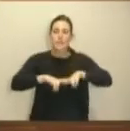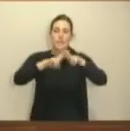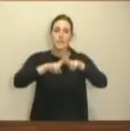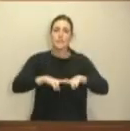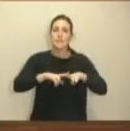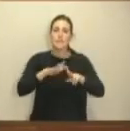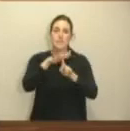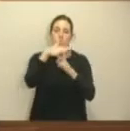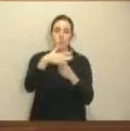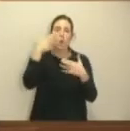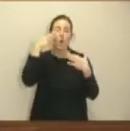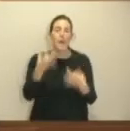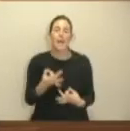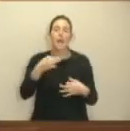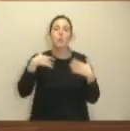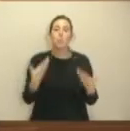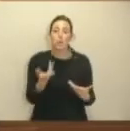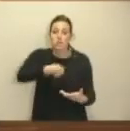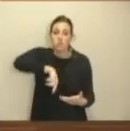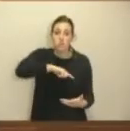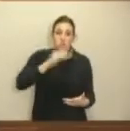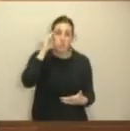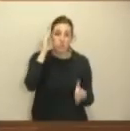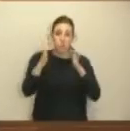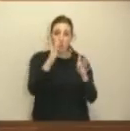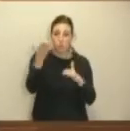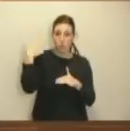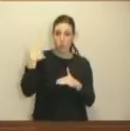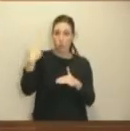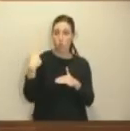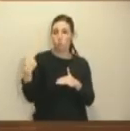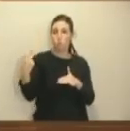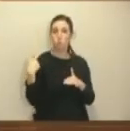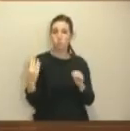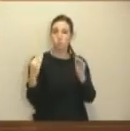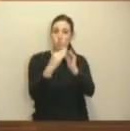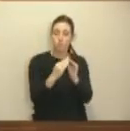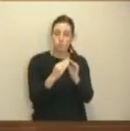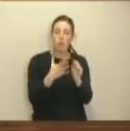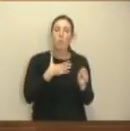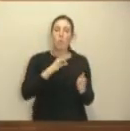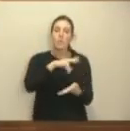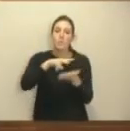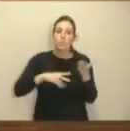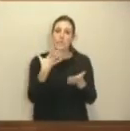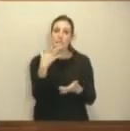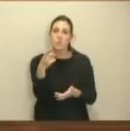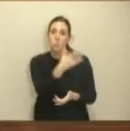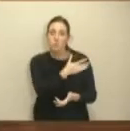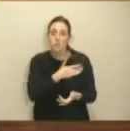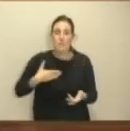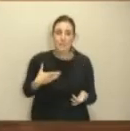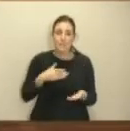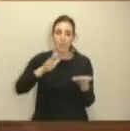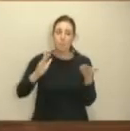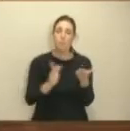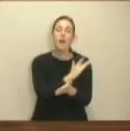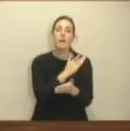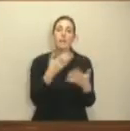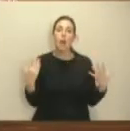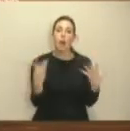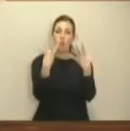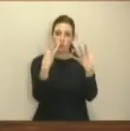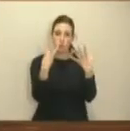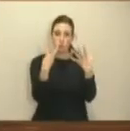que nosotros creímos en aquel momento que compartíamos. Y podemos leer, si usted quiere, la página 8. Ya lo